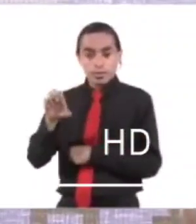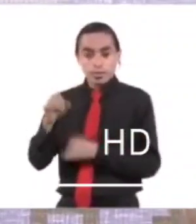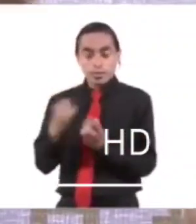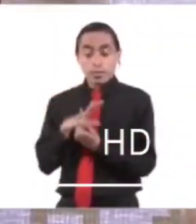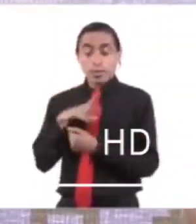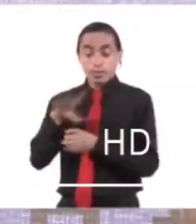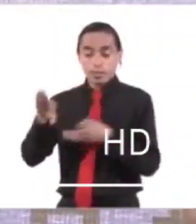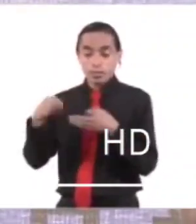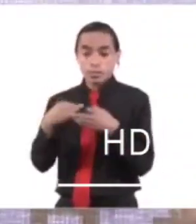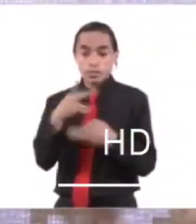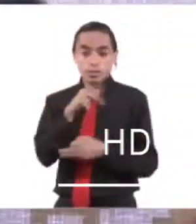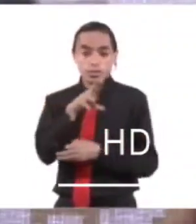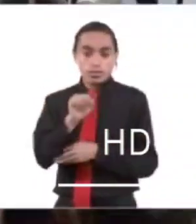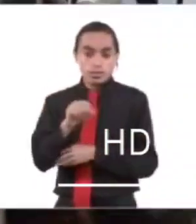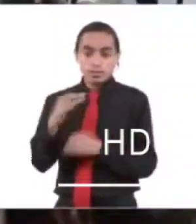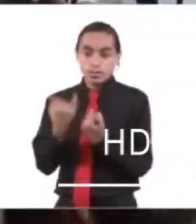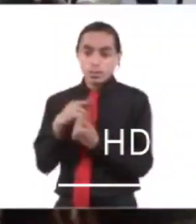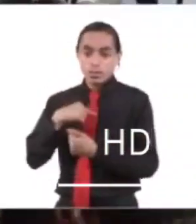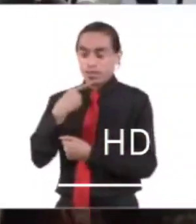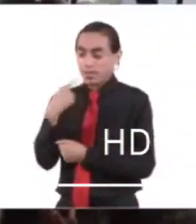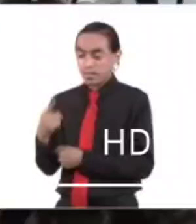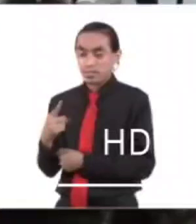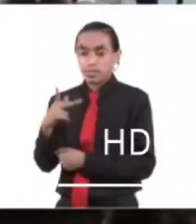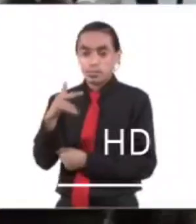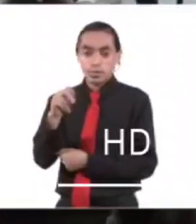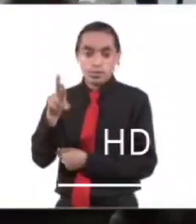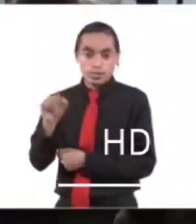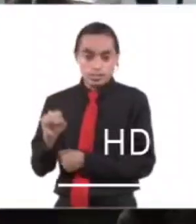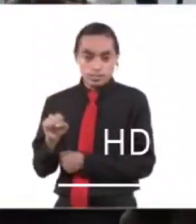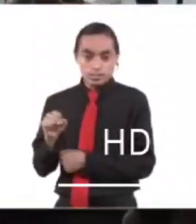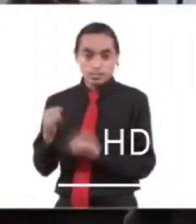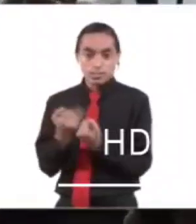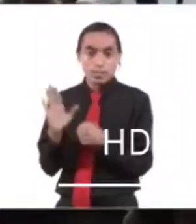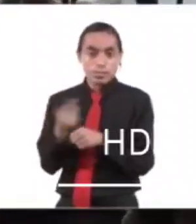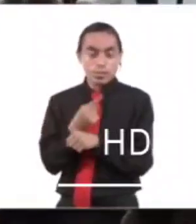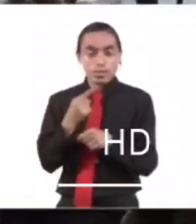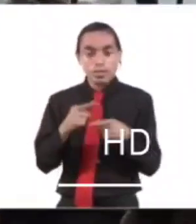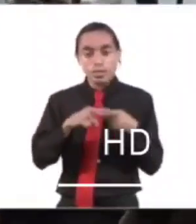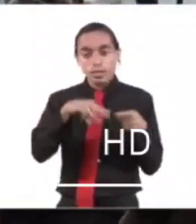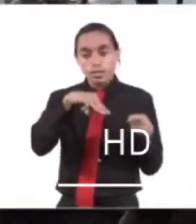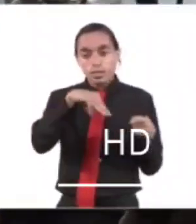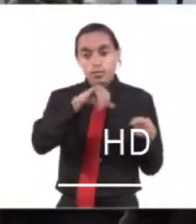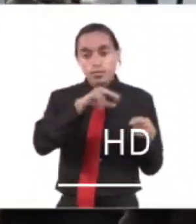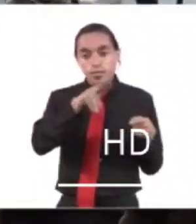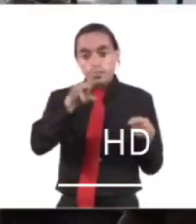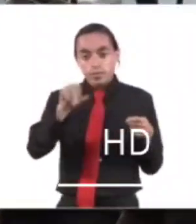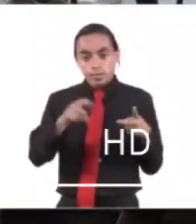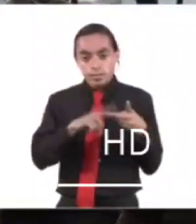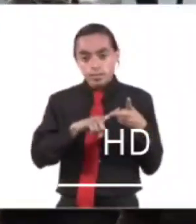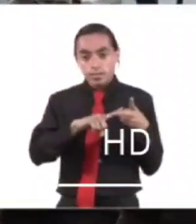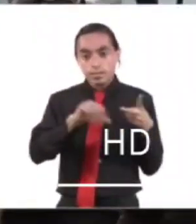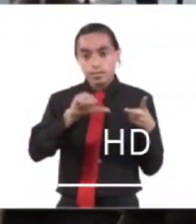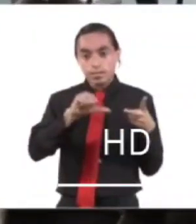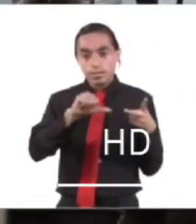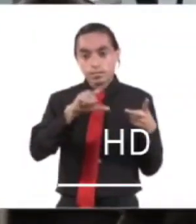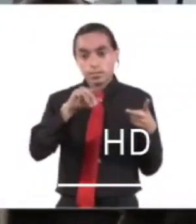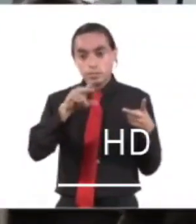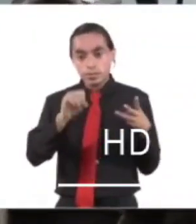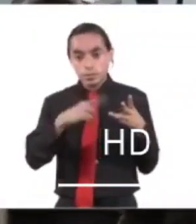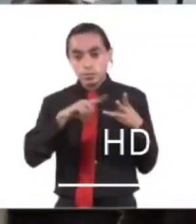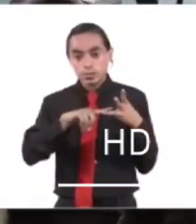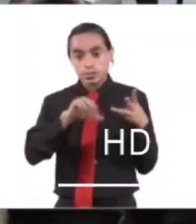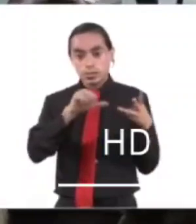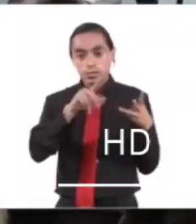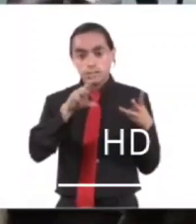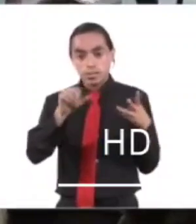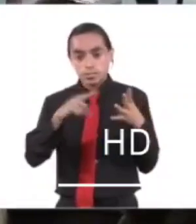a Portales Oriente, también le dicen Portales. Porque a Miravalle, a Zacahuisco, a Del Carmen, a San Simón, a